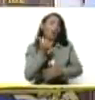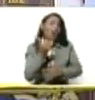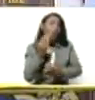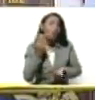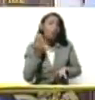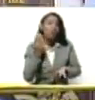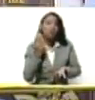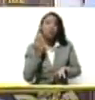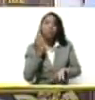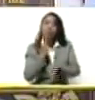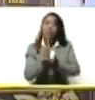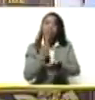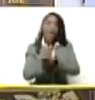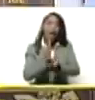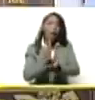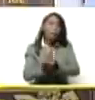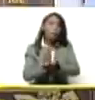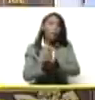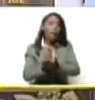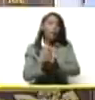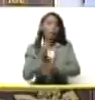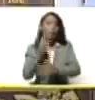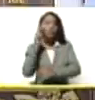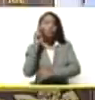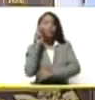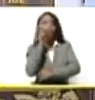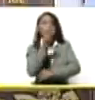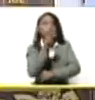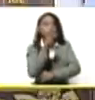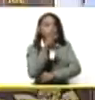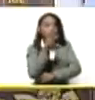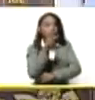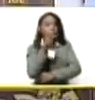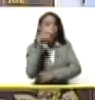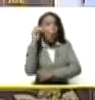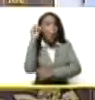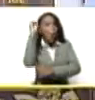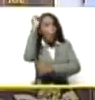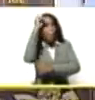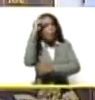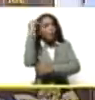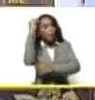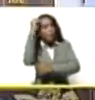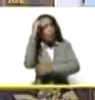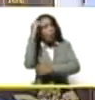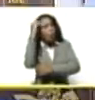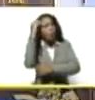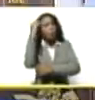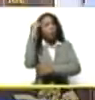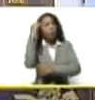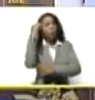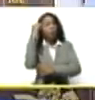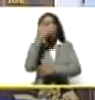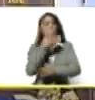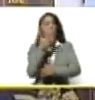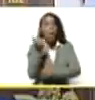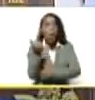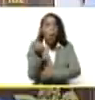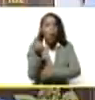de secuestrar a alexa y llevarse los eeuu quien tomó la decisión